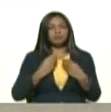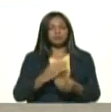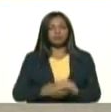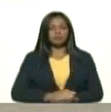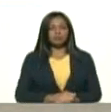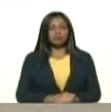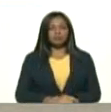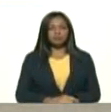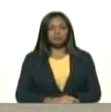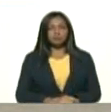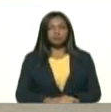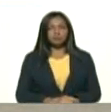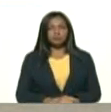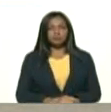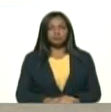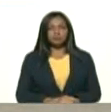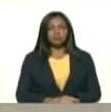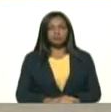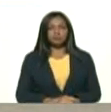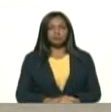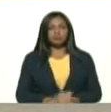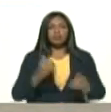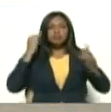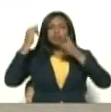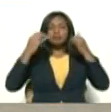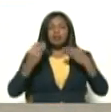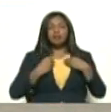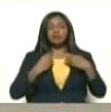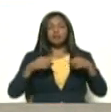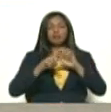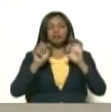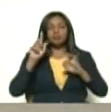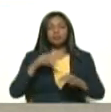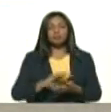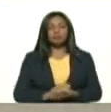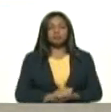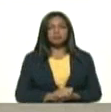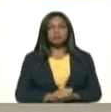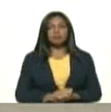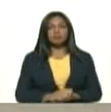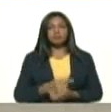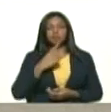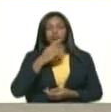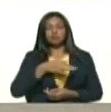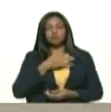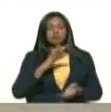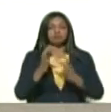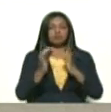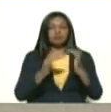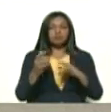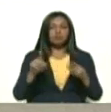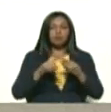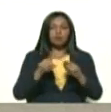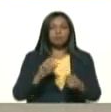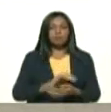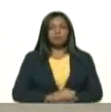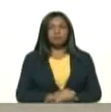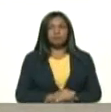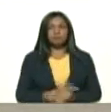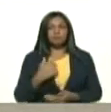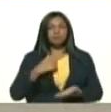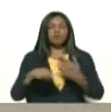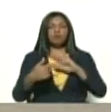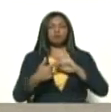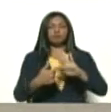resurrección, a celebrar la vida y la palabra de nuestro Señor Jesús. Hoy vamos a